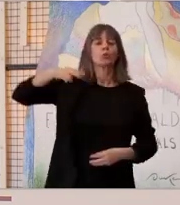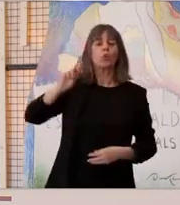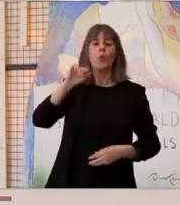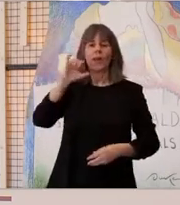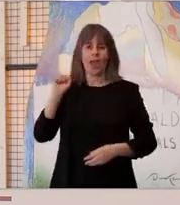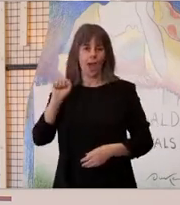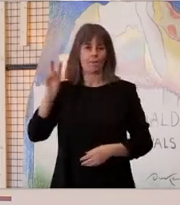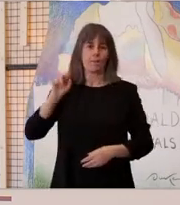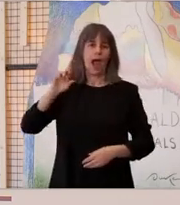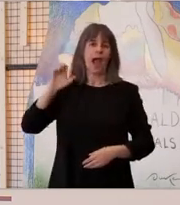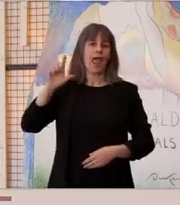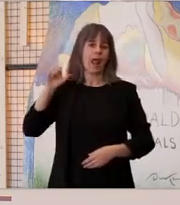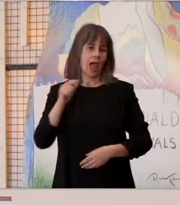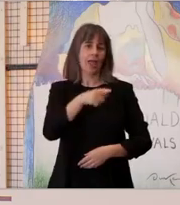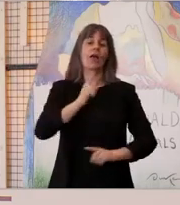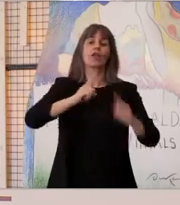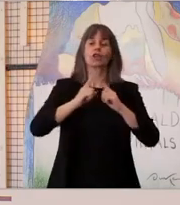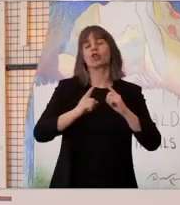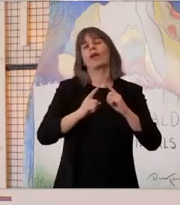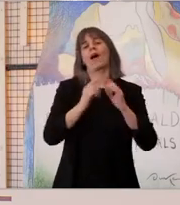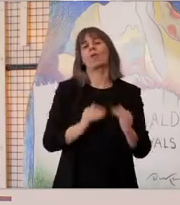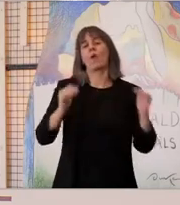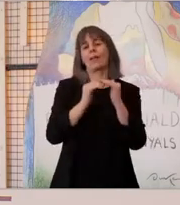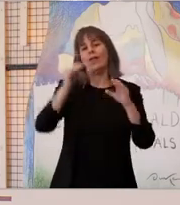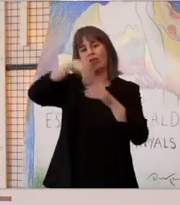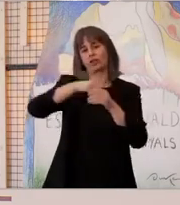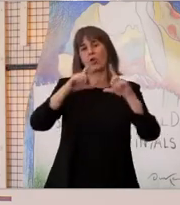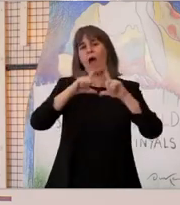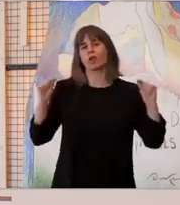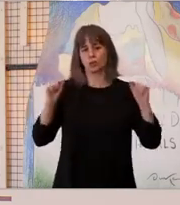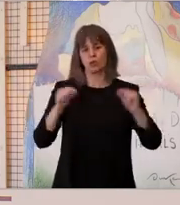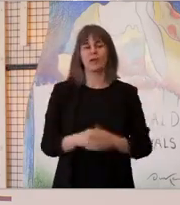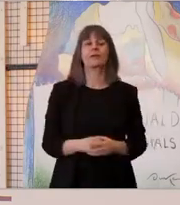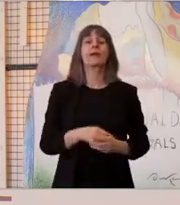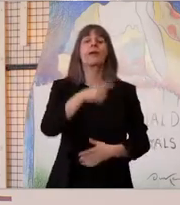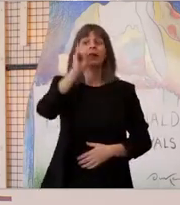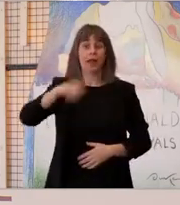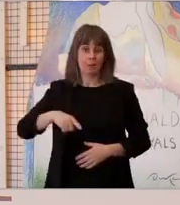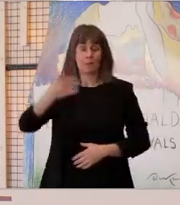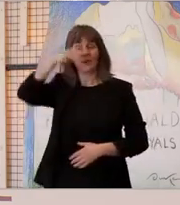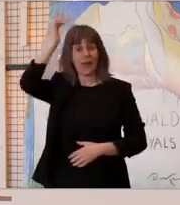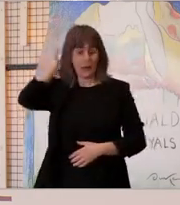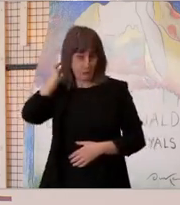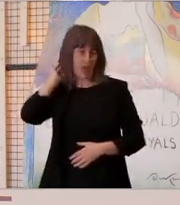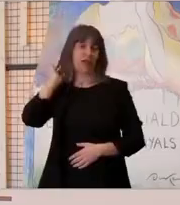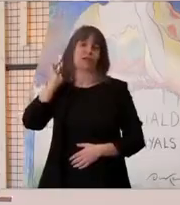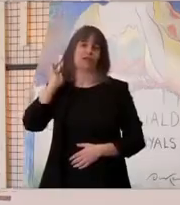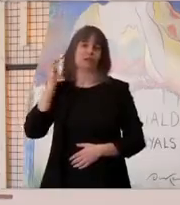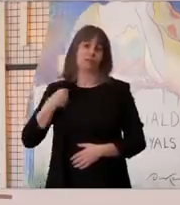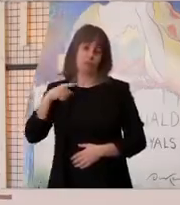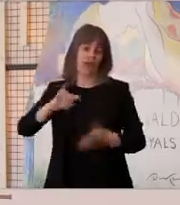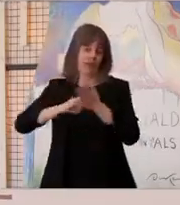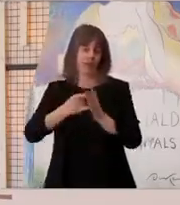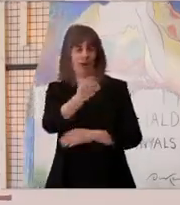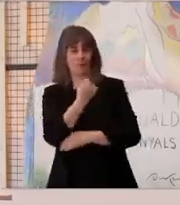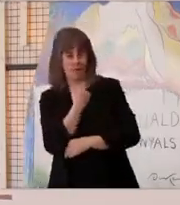general de igualdad del principado de Asturias o la Nuria Buenos días y con Carmela Silva que además de ser mi técnico de apoyo